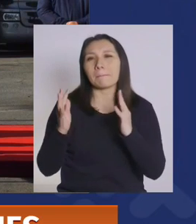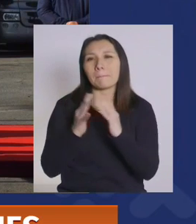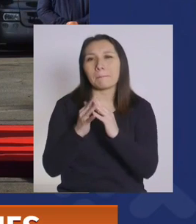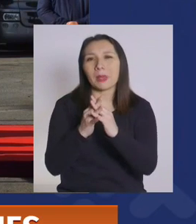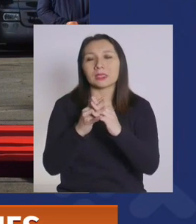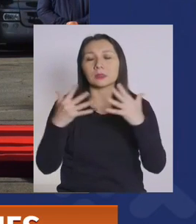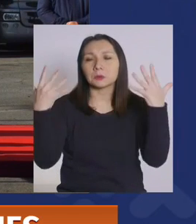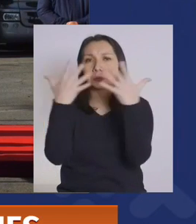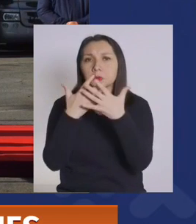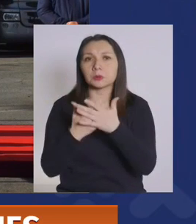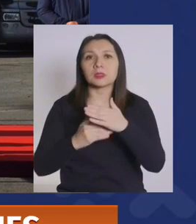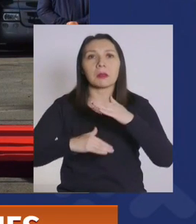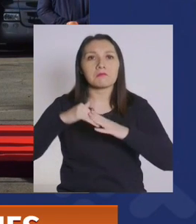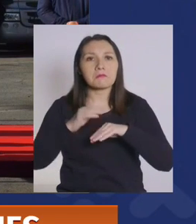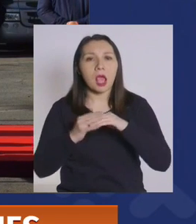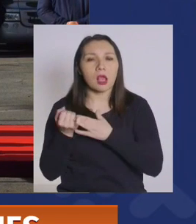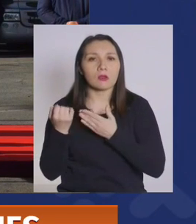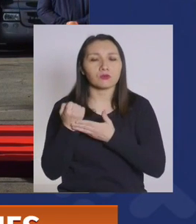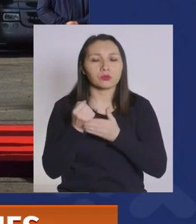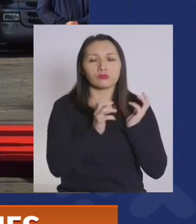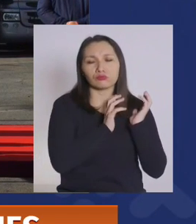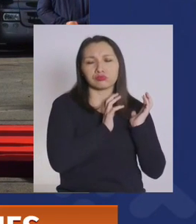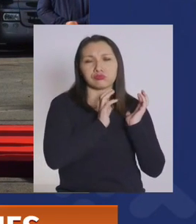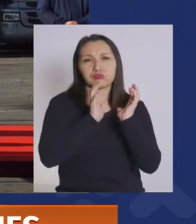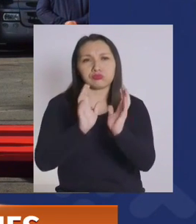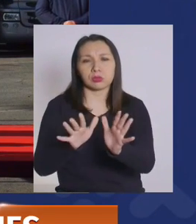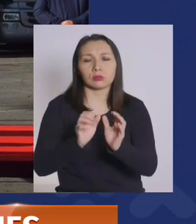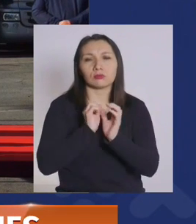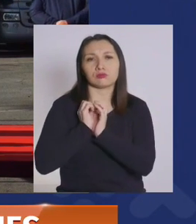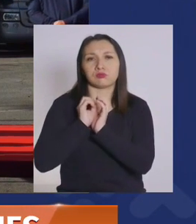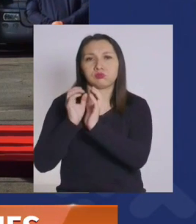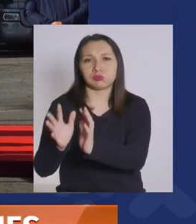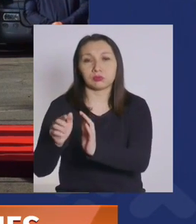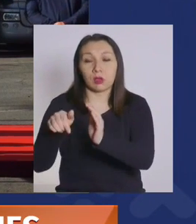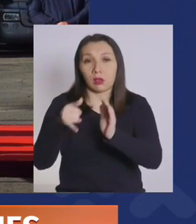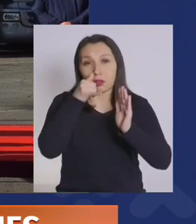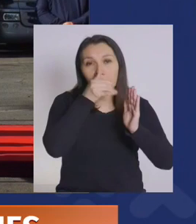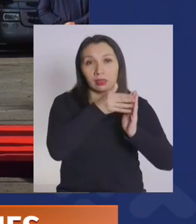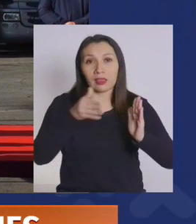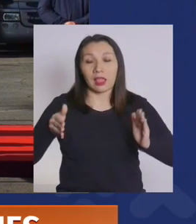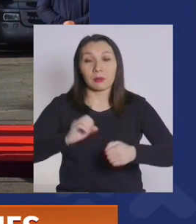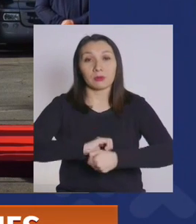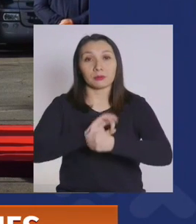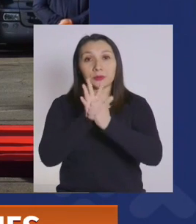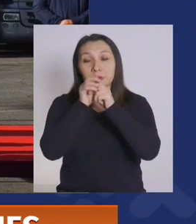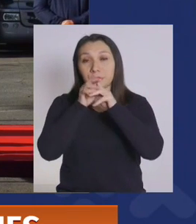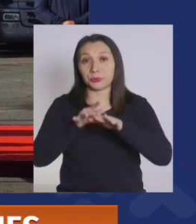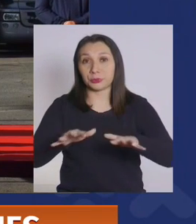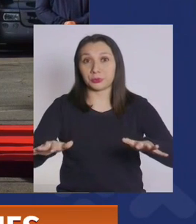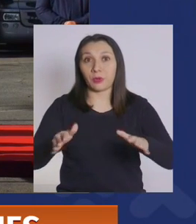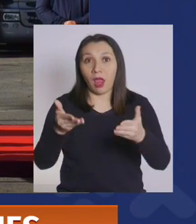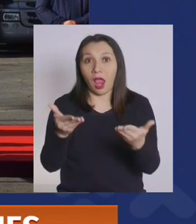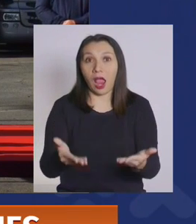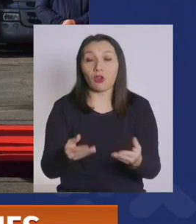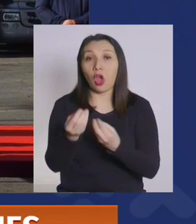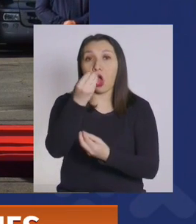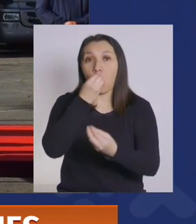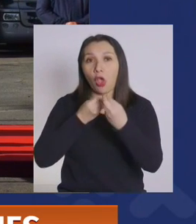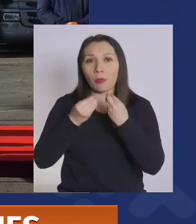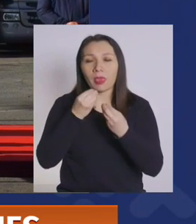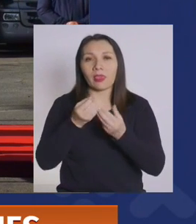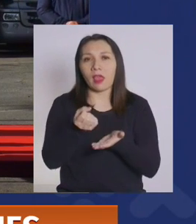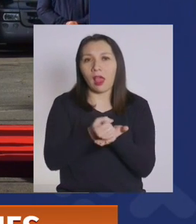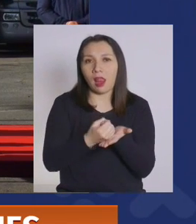de invisibles manos, que es el que ha permitido durante esta pandemia del coronavirus que los alimentos,